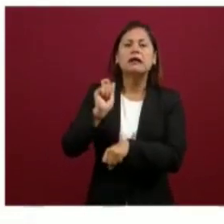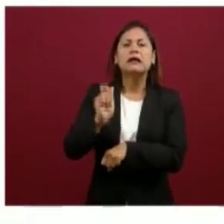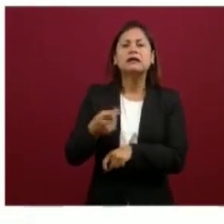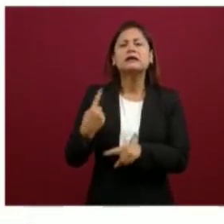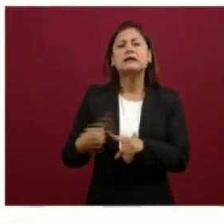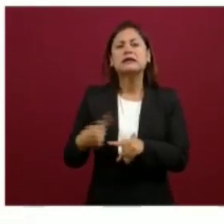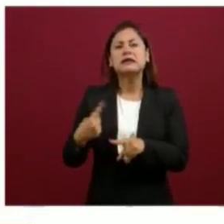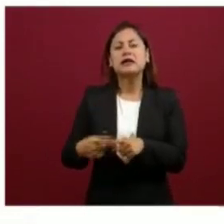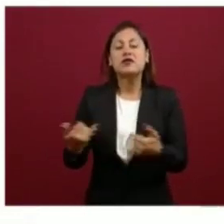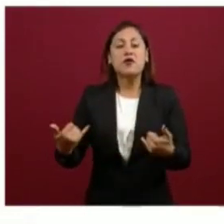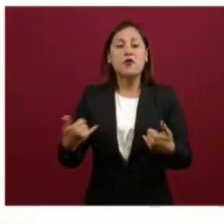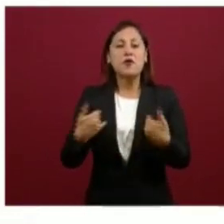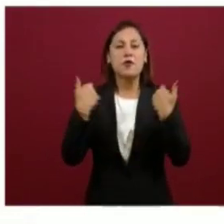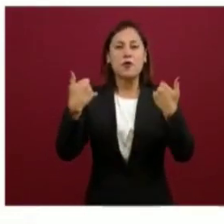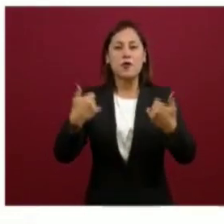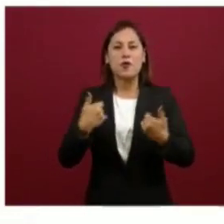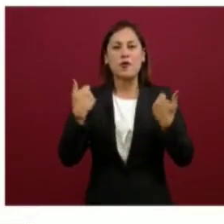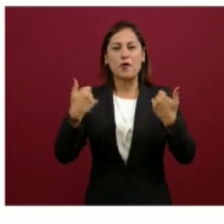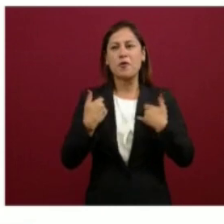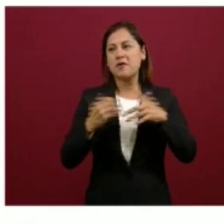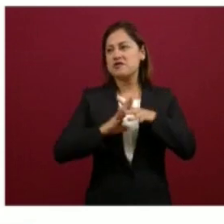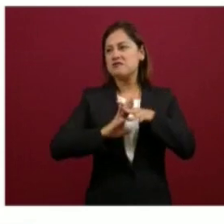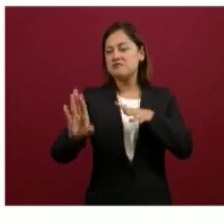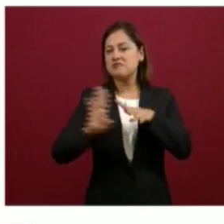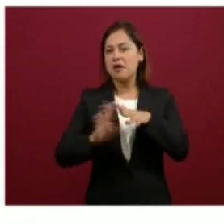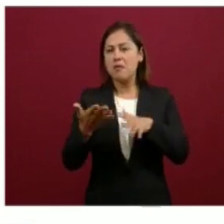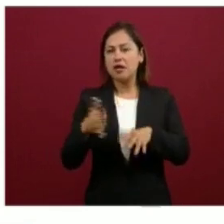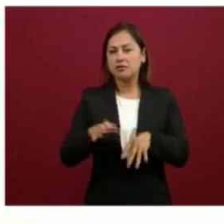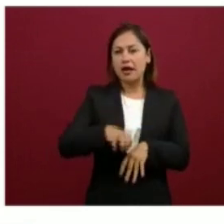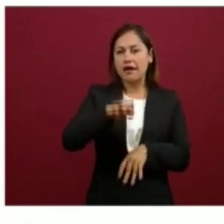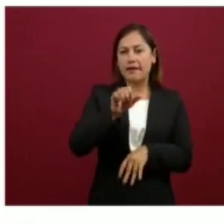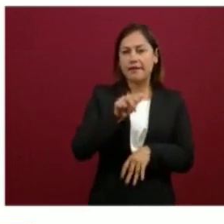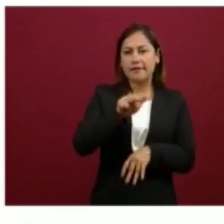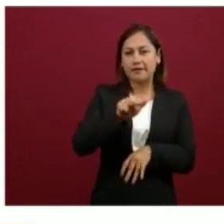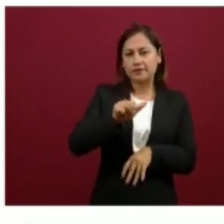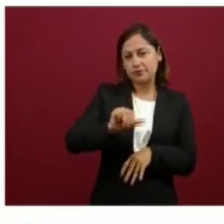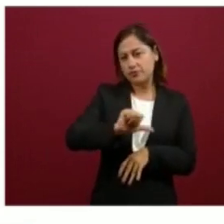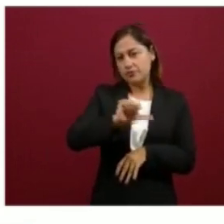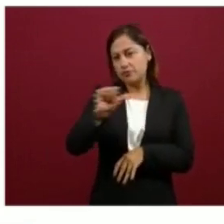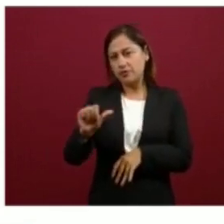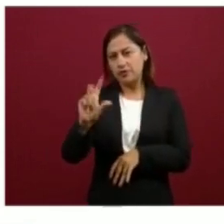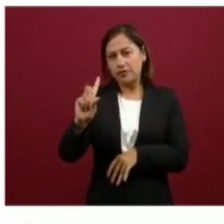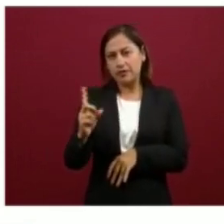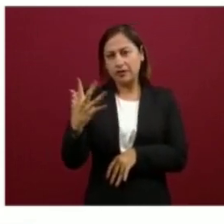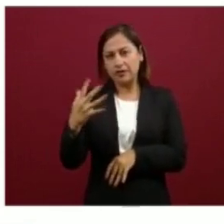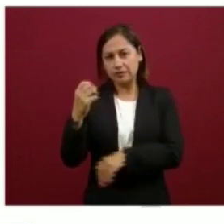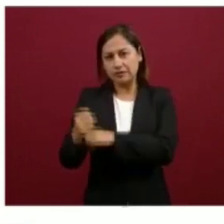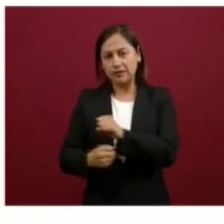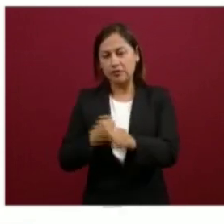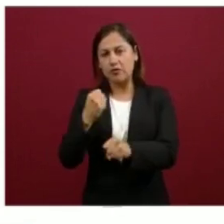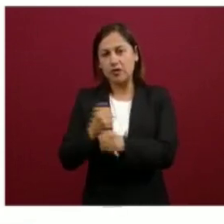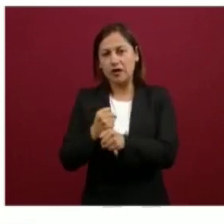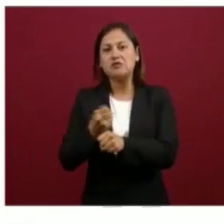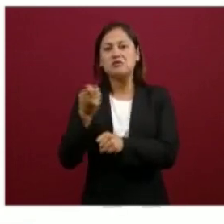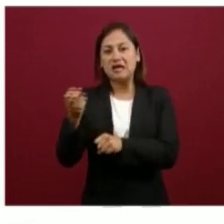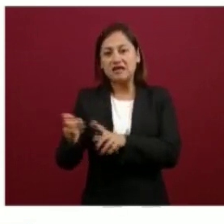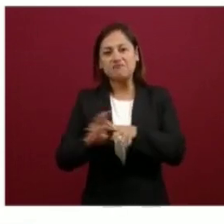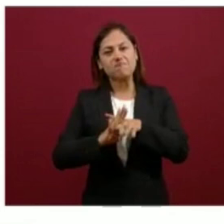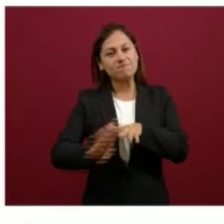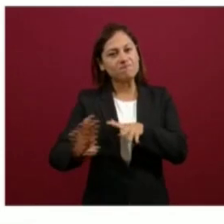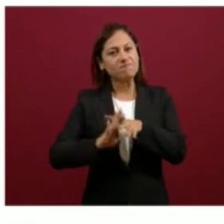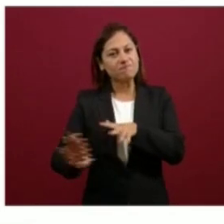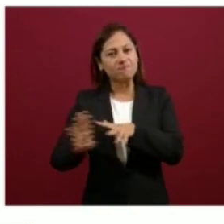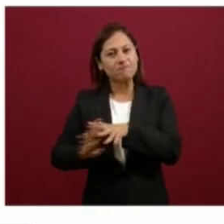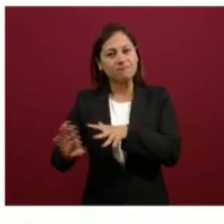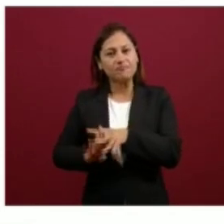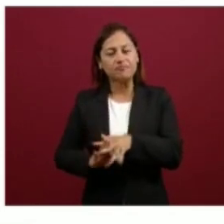son los jóvenes. Los jóvenes entre 18 años y 35 años son los que migran más. ¿Y